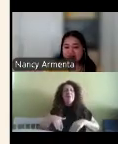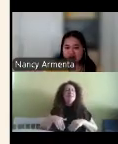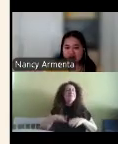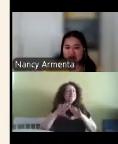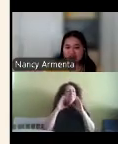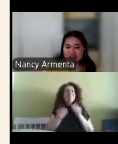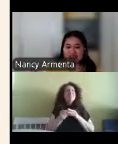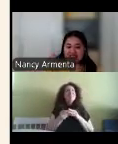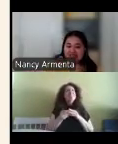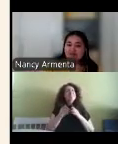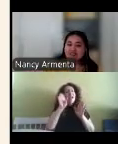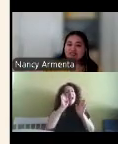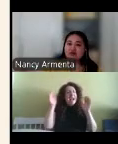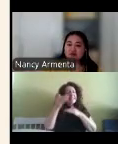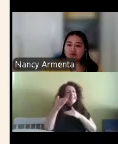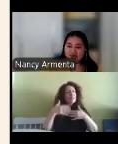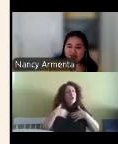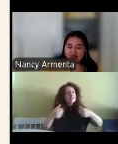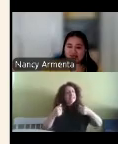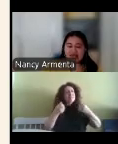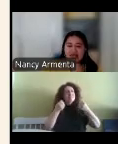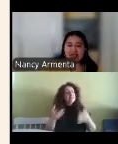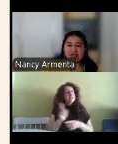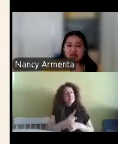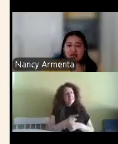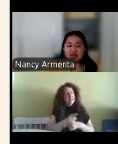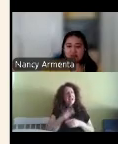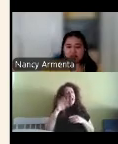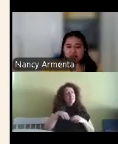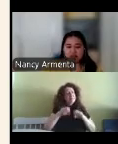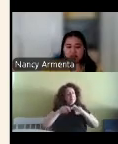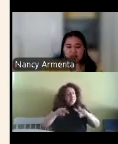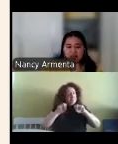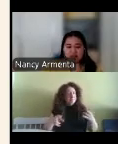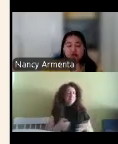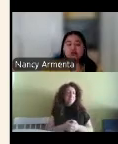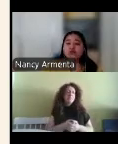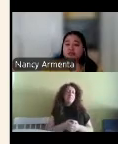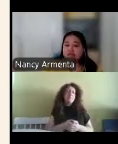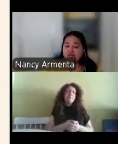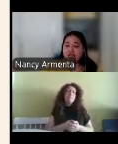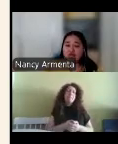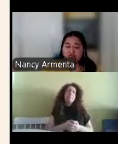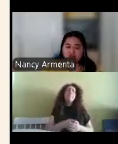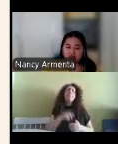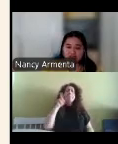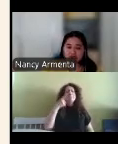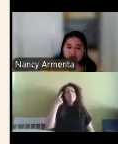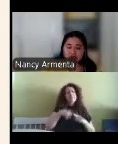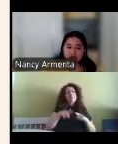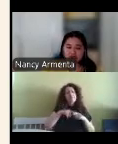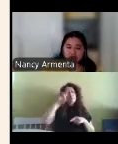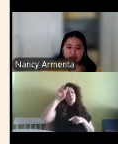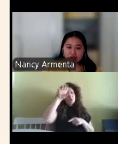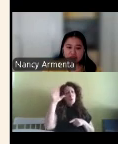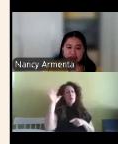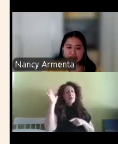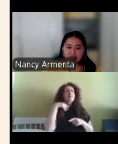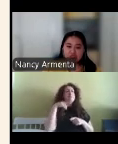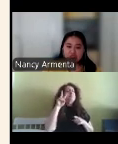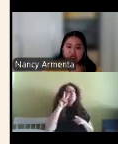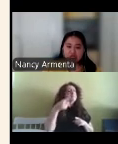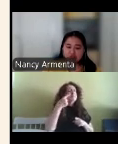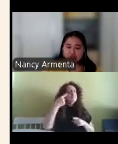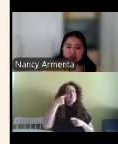sanitaria adecuada y se empieza a acumular. Y algo que también nos sorprendía o de las cosas que nosotros veíamos